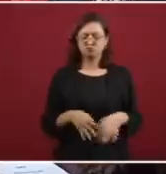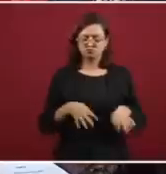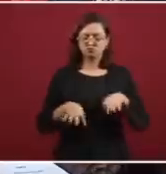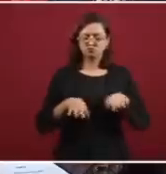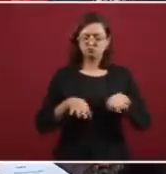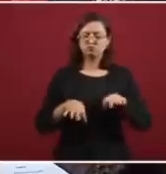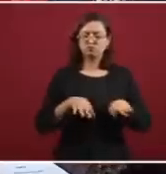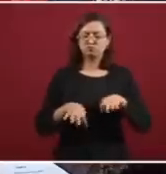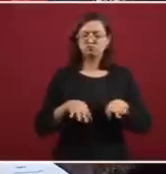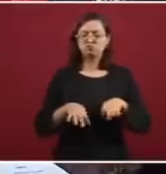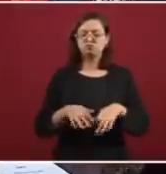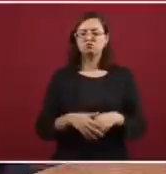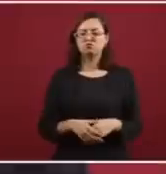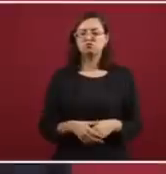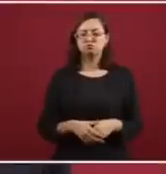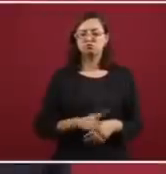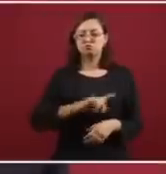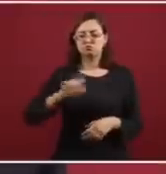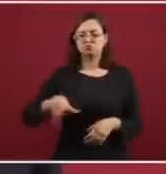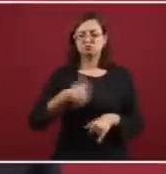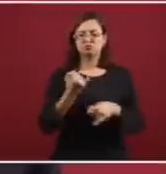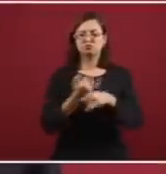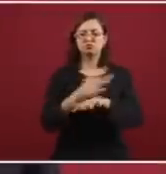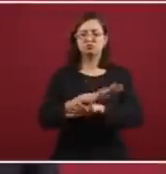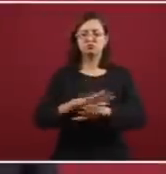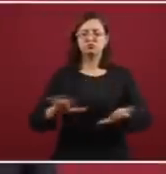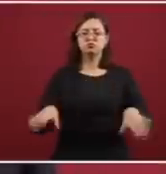eso. Ya les voy a informar. Bien.